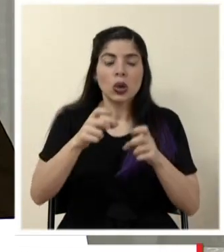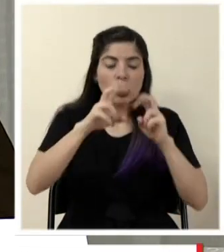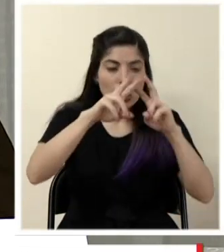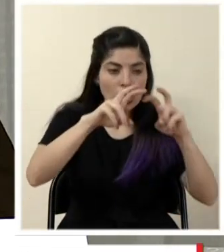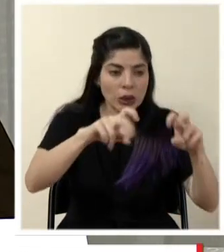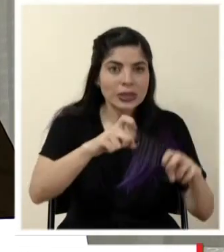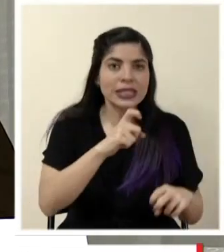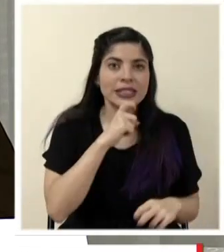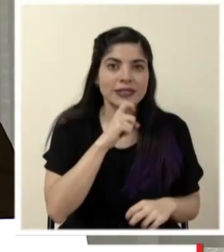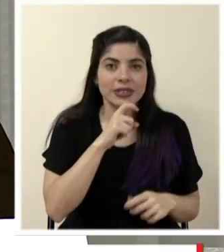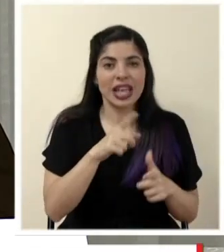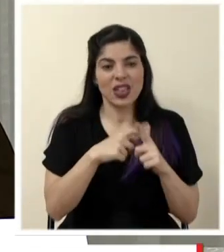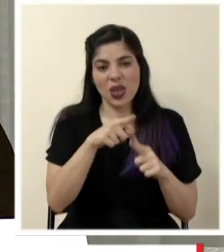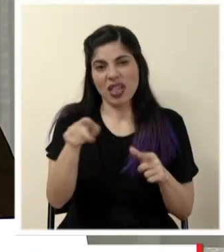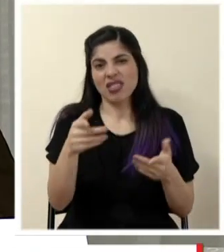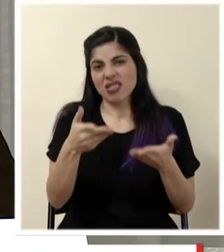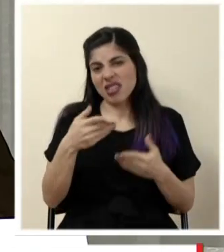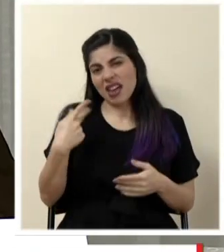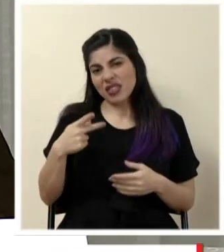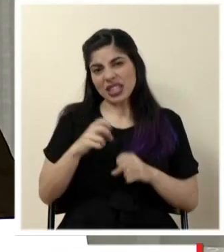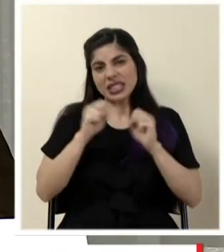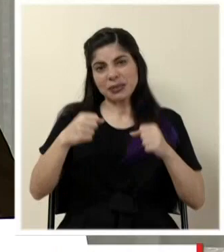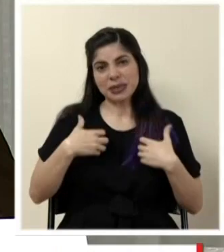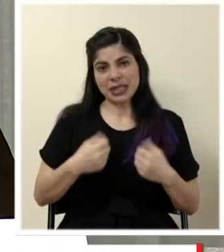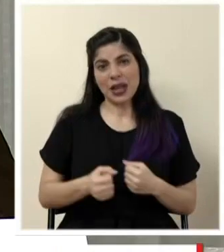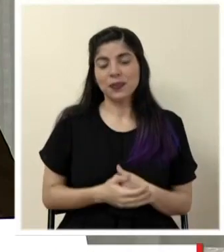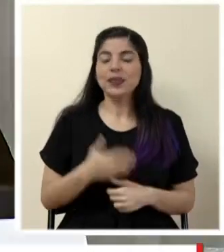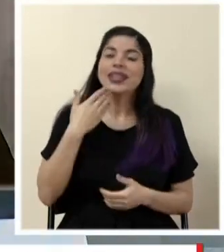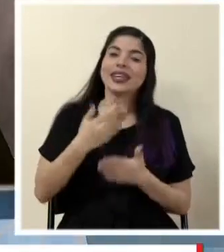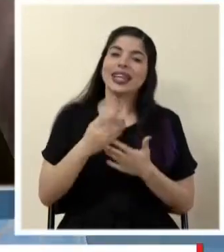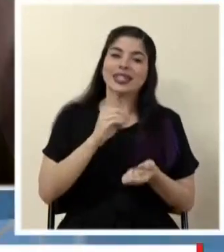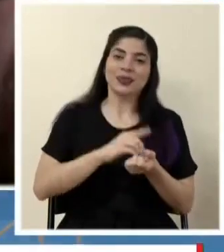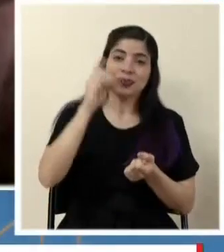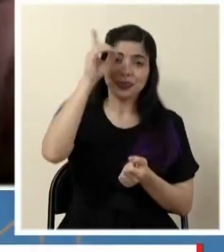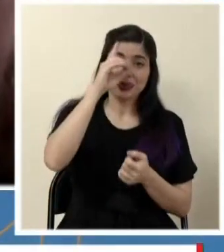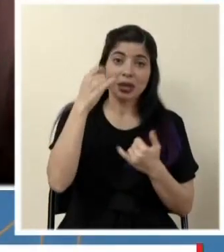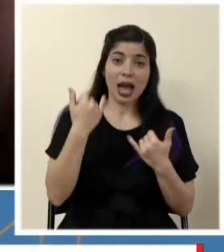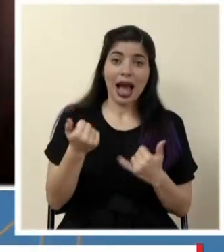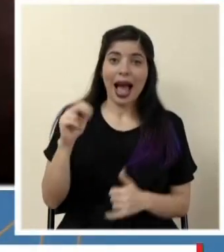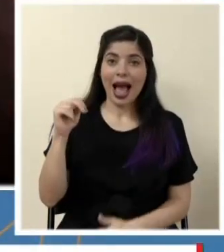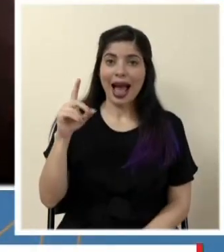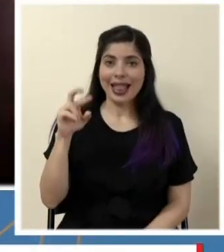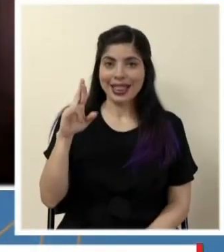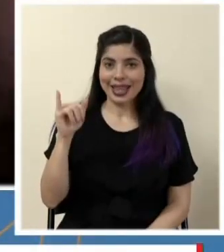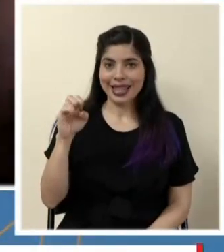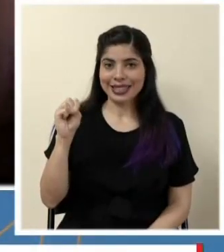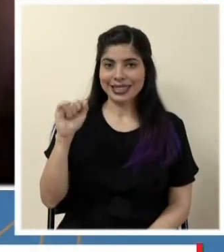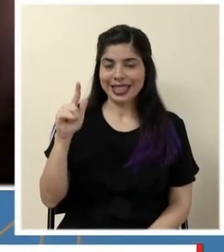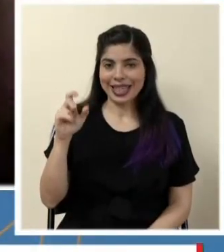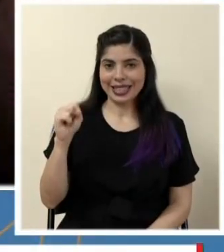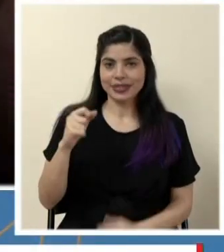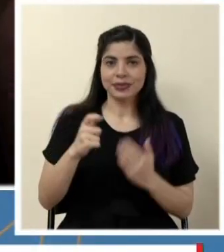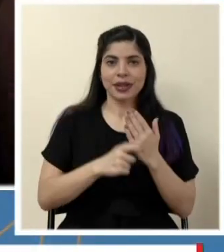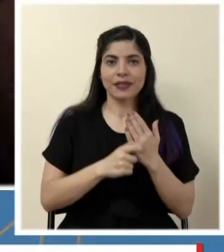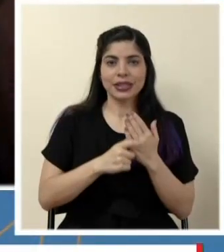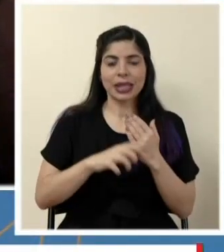pone en riesgo el sistema de salud. Muchas gracias, doctor Salas. Continuamos con Andrei Siles de la revista